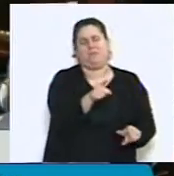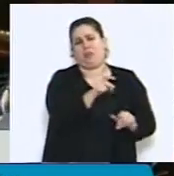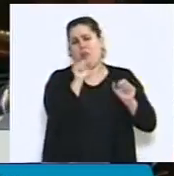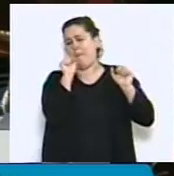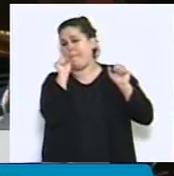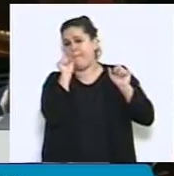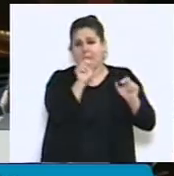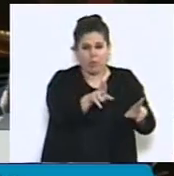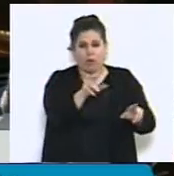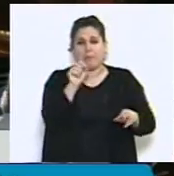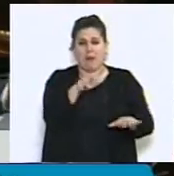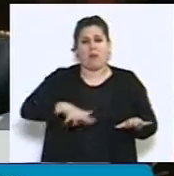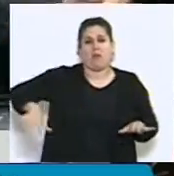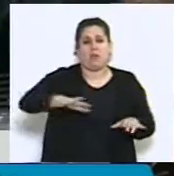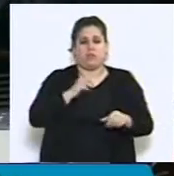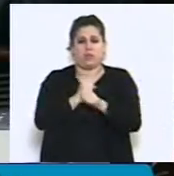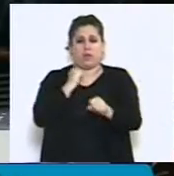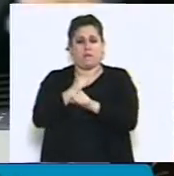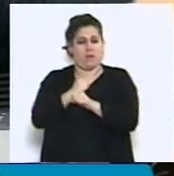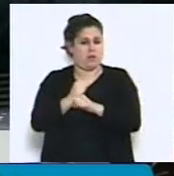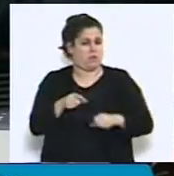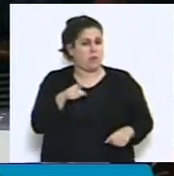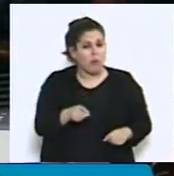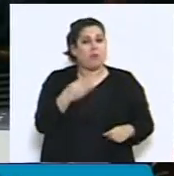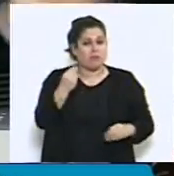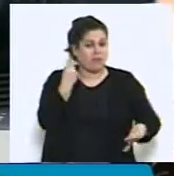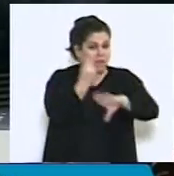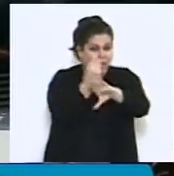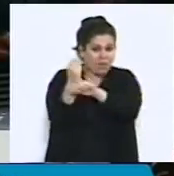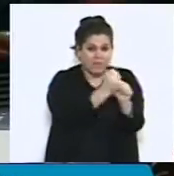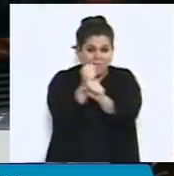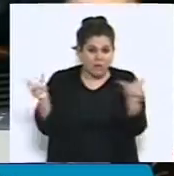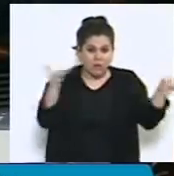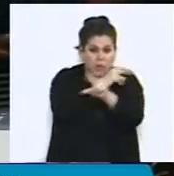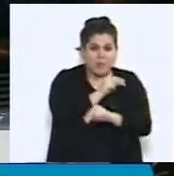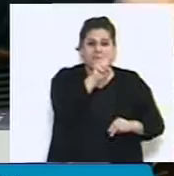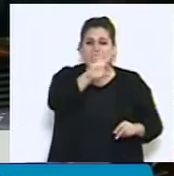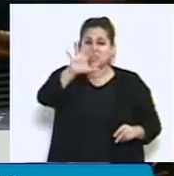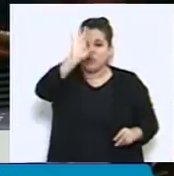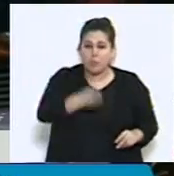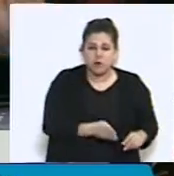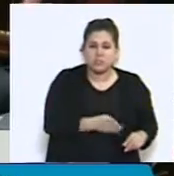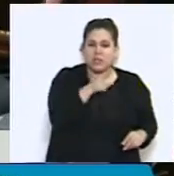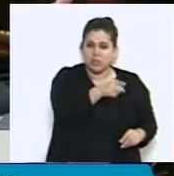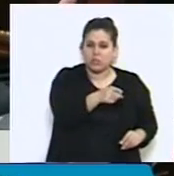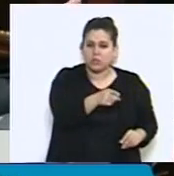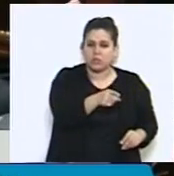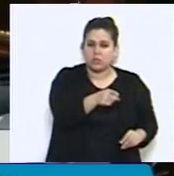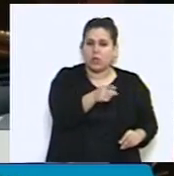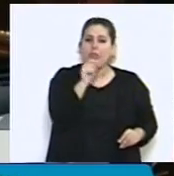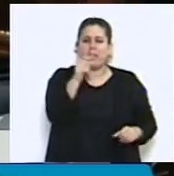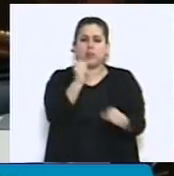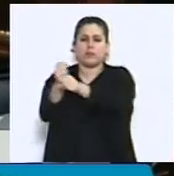la clase trabajadora y el pueblo argentino, porque sobre los índices de desocupación del 25% estructural de